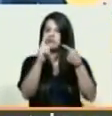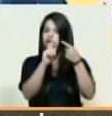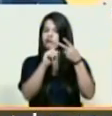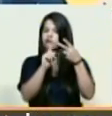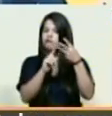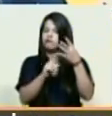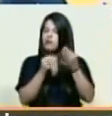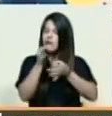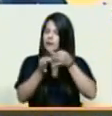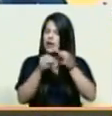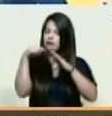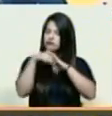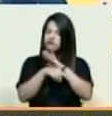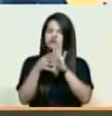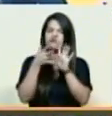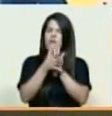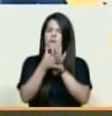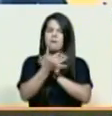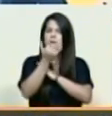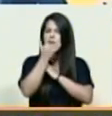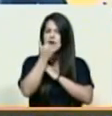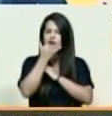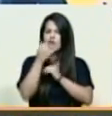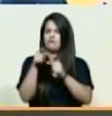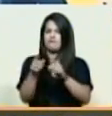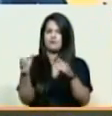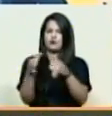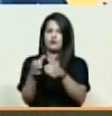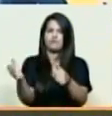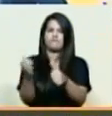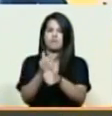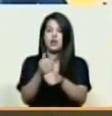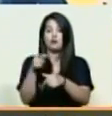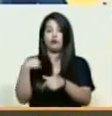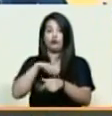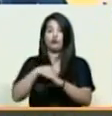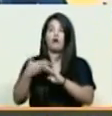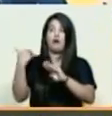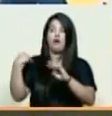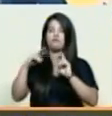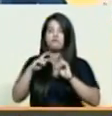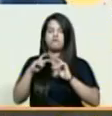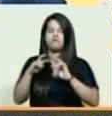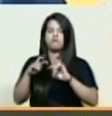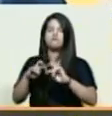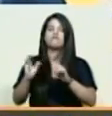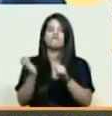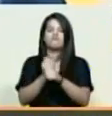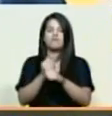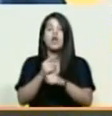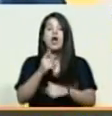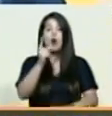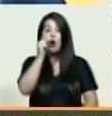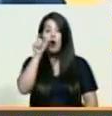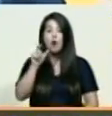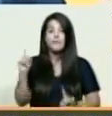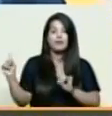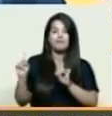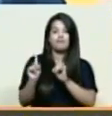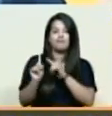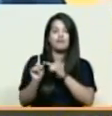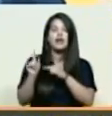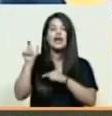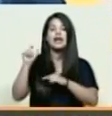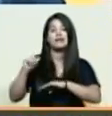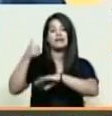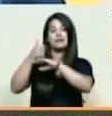este importante caso que se ha venido investigando. Me acompaña el almirante en jefe Remigio Ceballos,